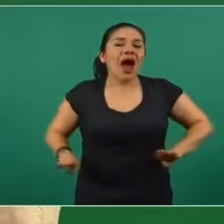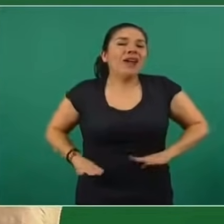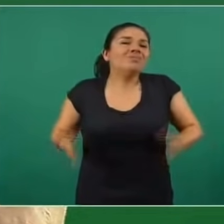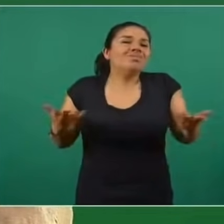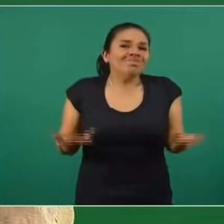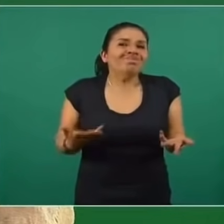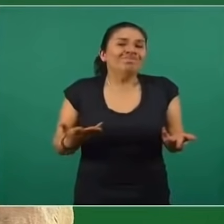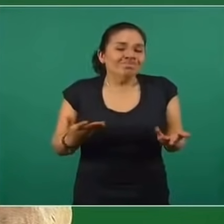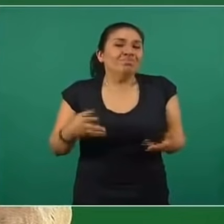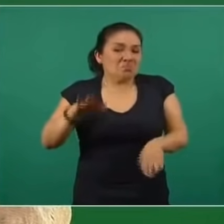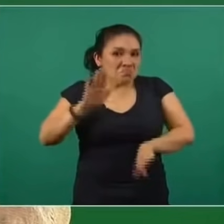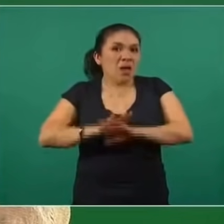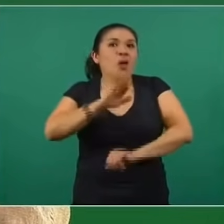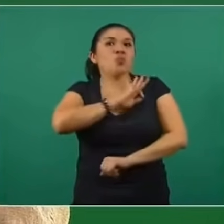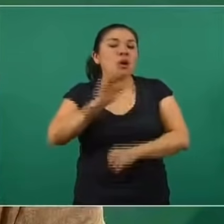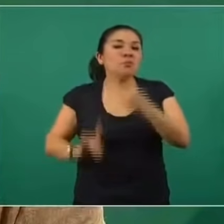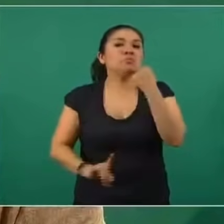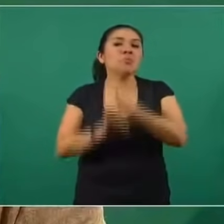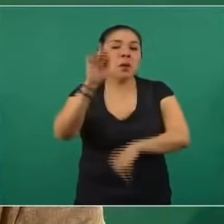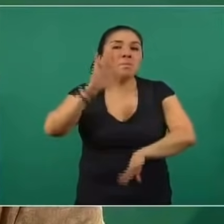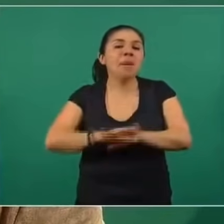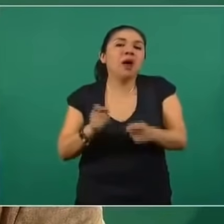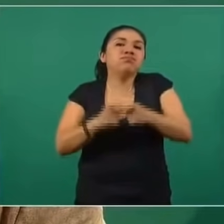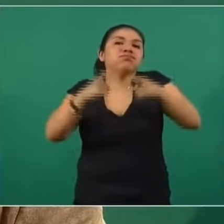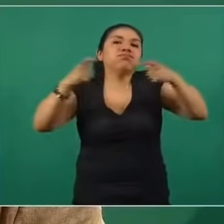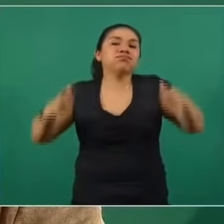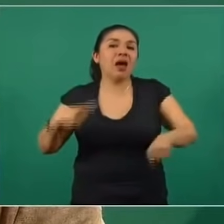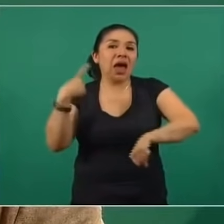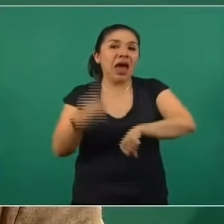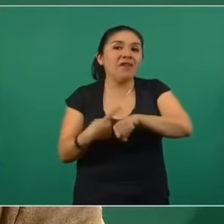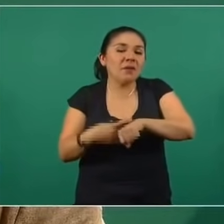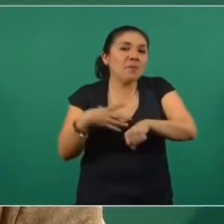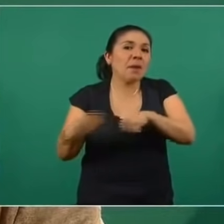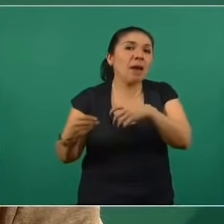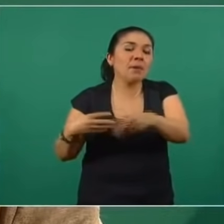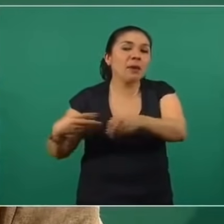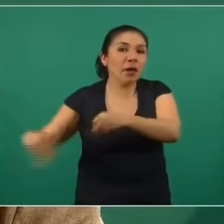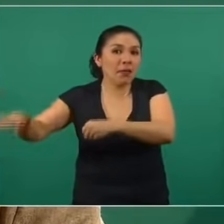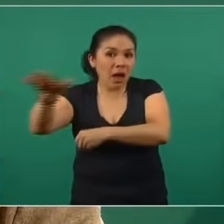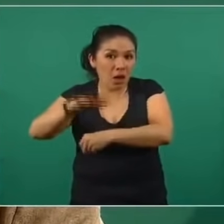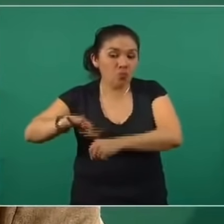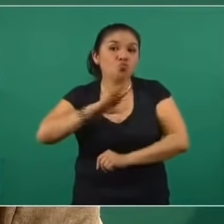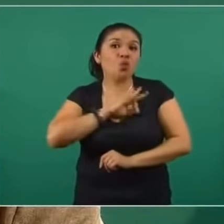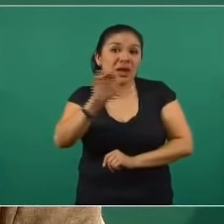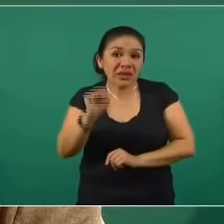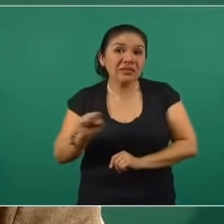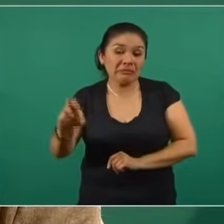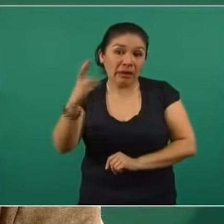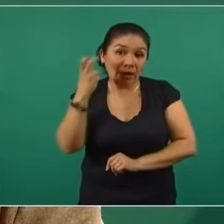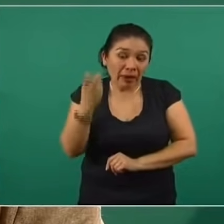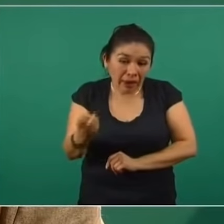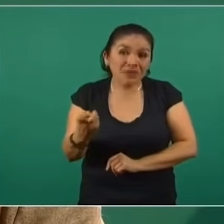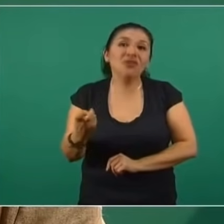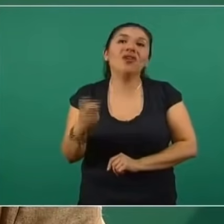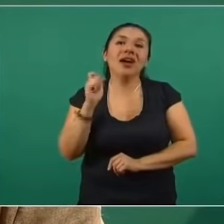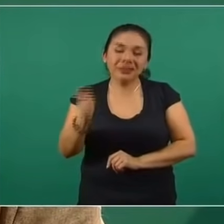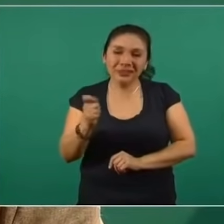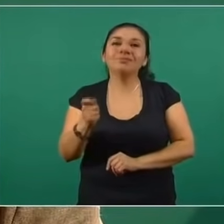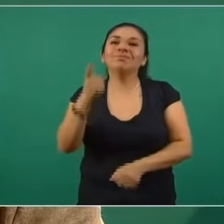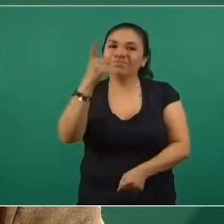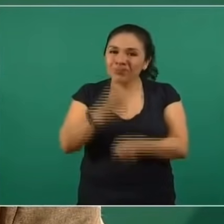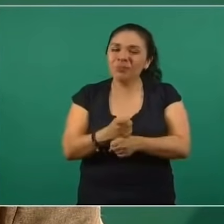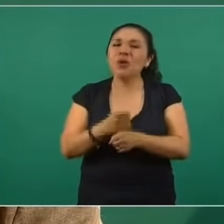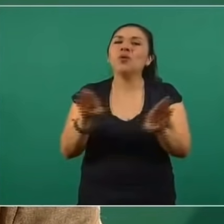climática muy propensa a la expansión de las epidemias de virus respiratorios, y es muy probable que esto sea una de las